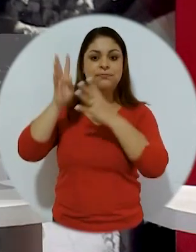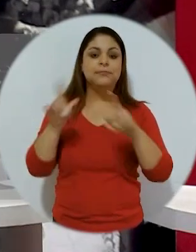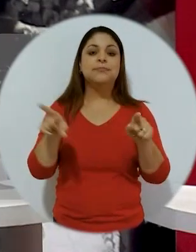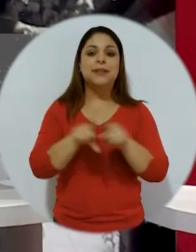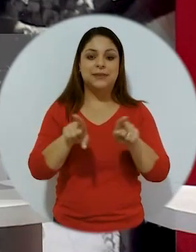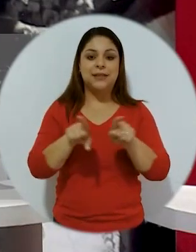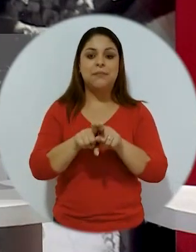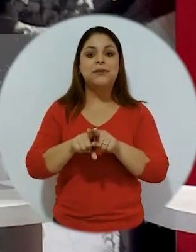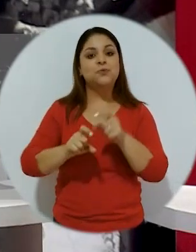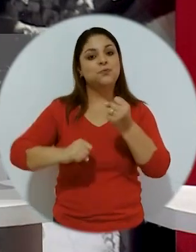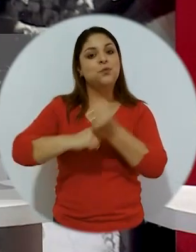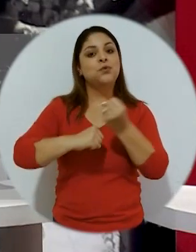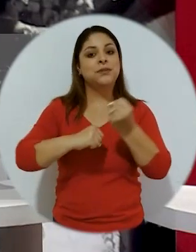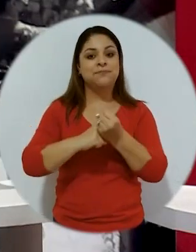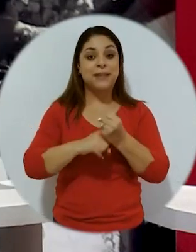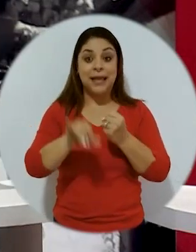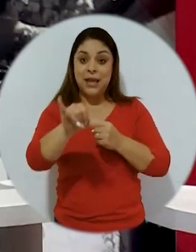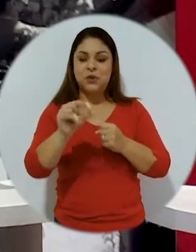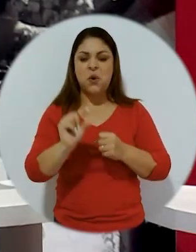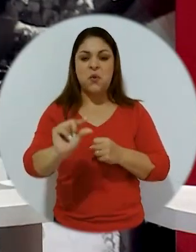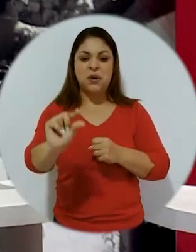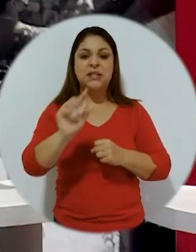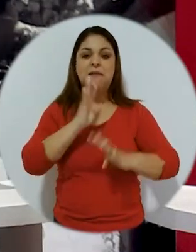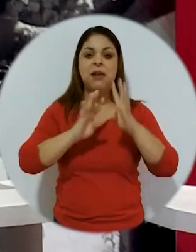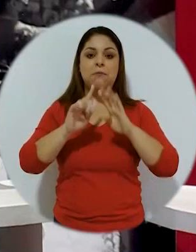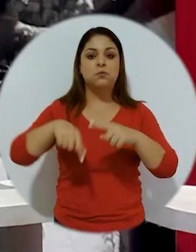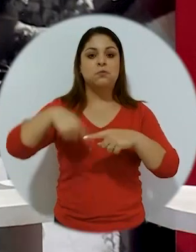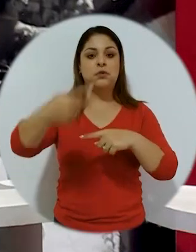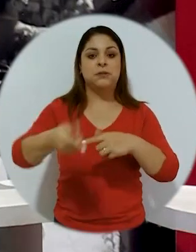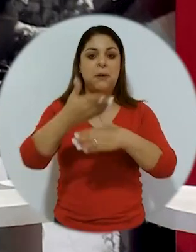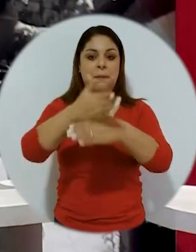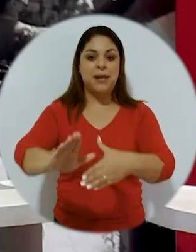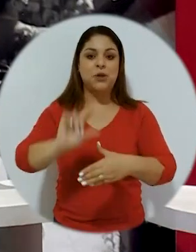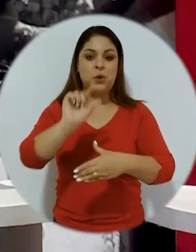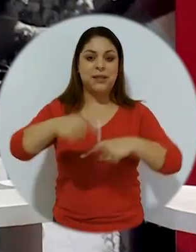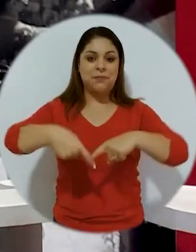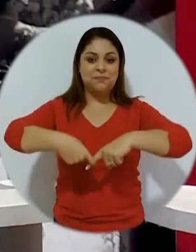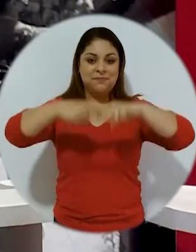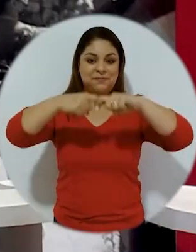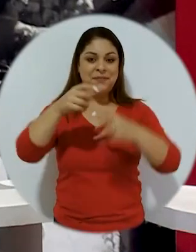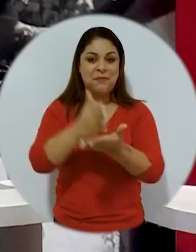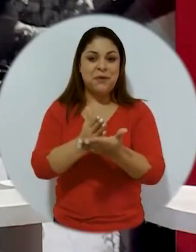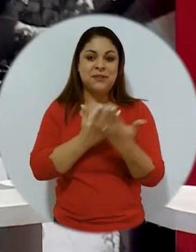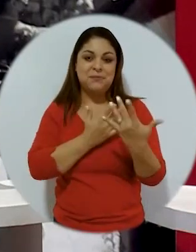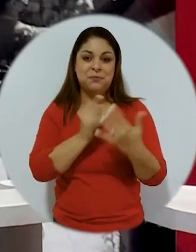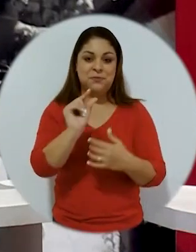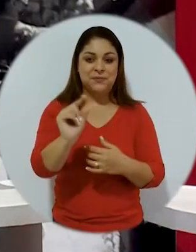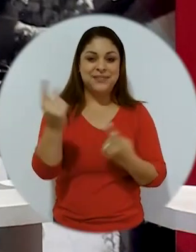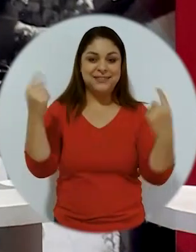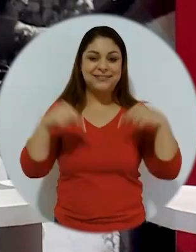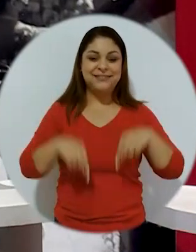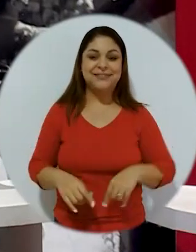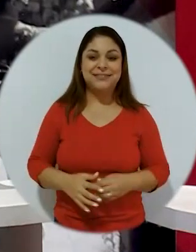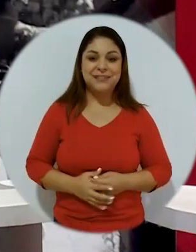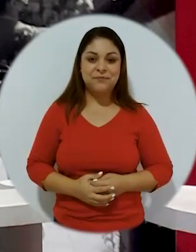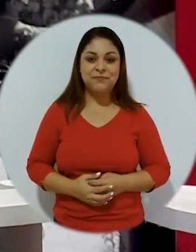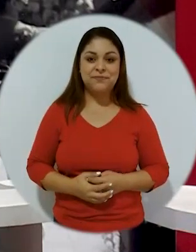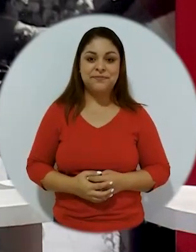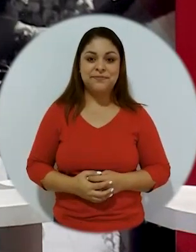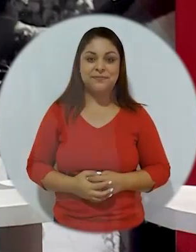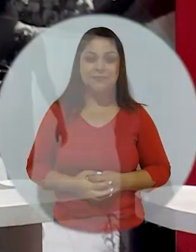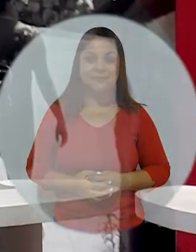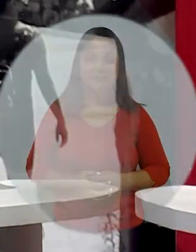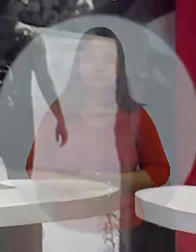y además un enfoque sostenible. De eso vamos a hablar en el siguiente bloque, pero ahorita vamos a ir a una pausa. Quédese con Una Mirada, que ya